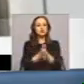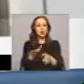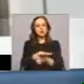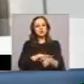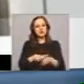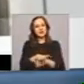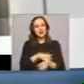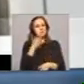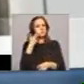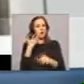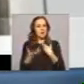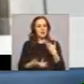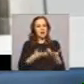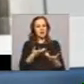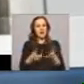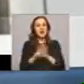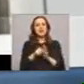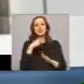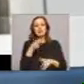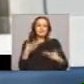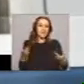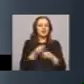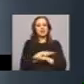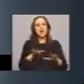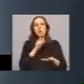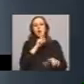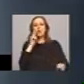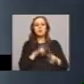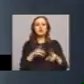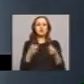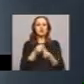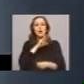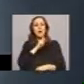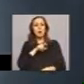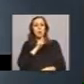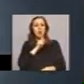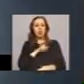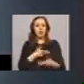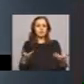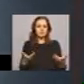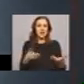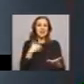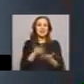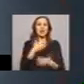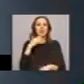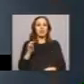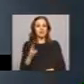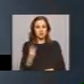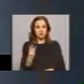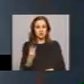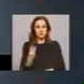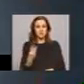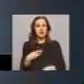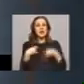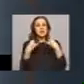de barbarie, leyes que decían que los niños podían estar en las cárceles con las madres solo hasta los 3 años y